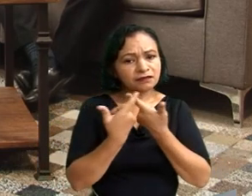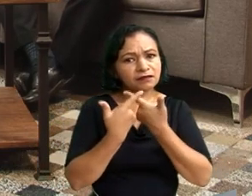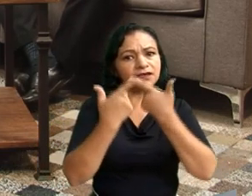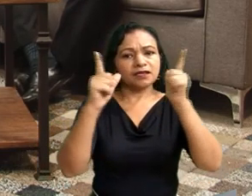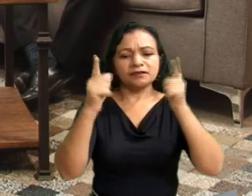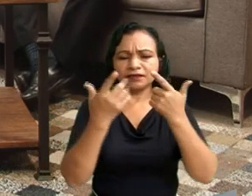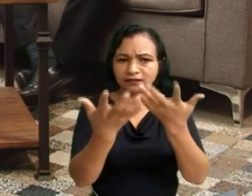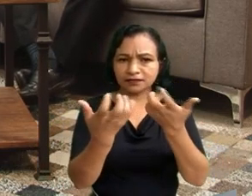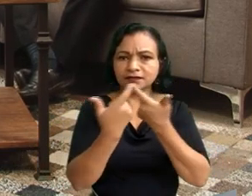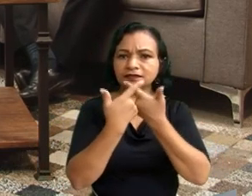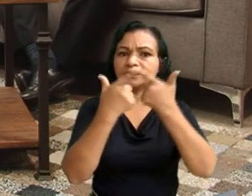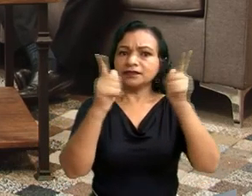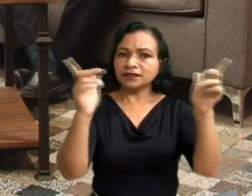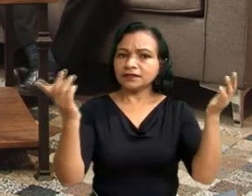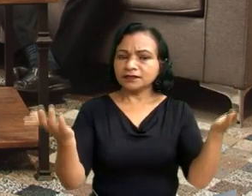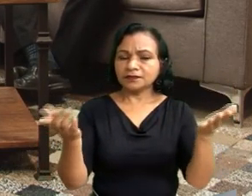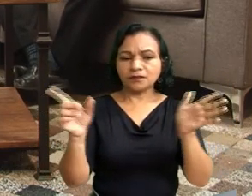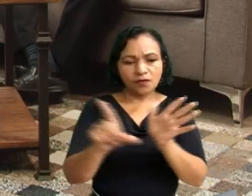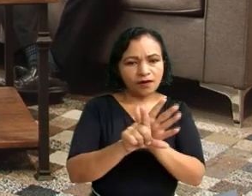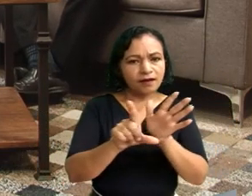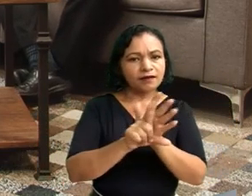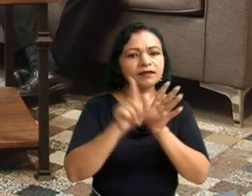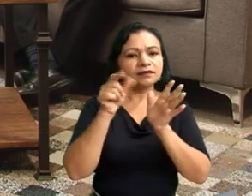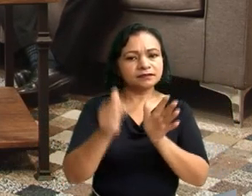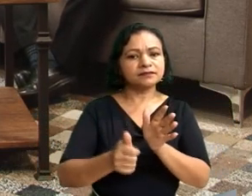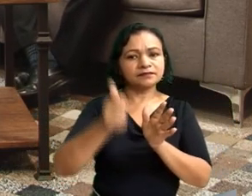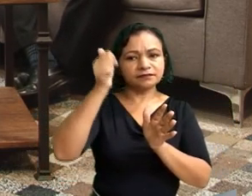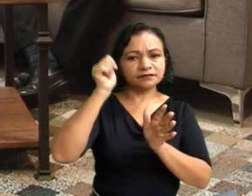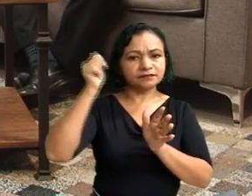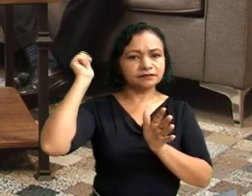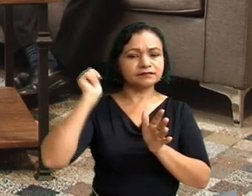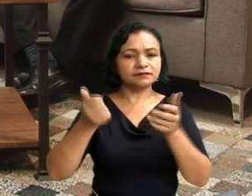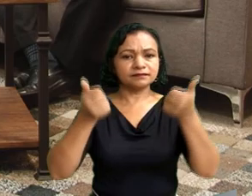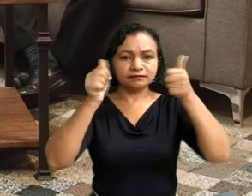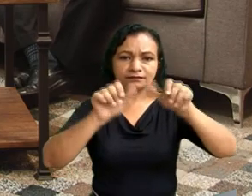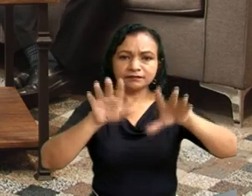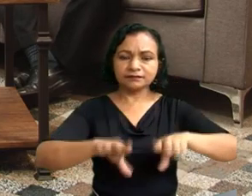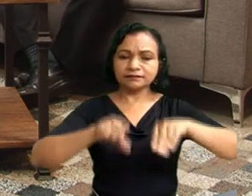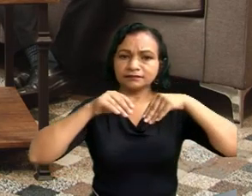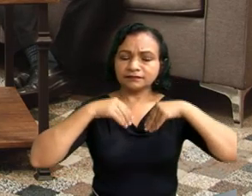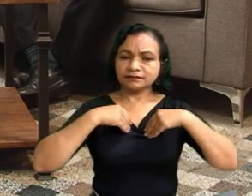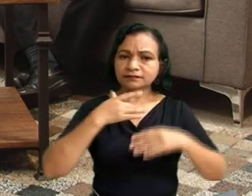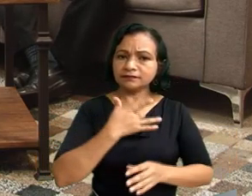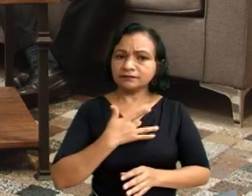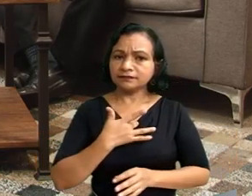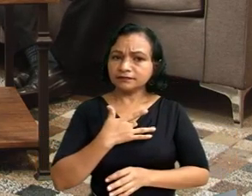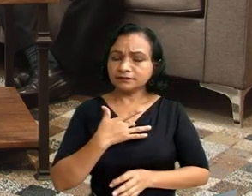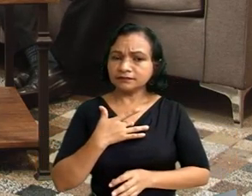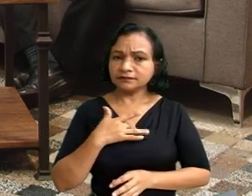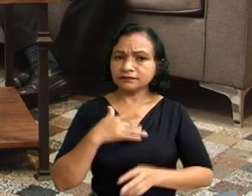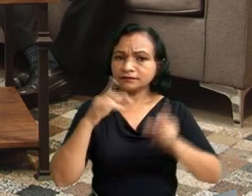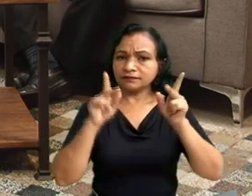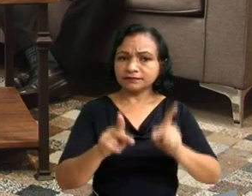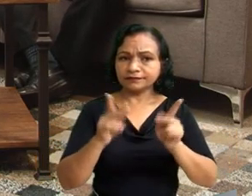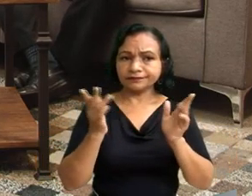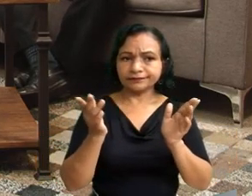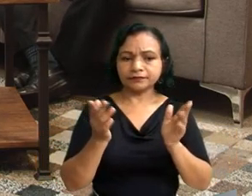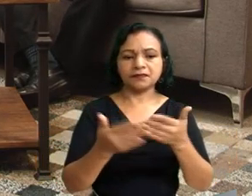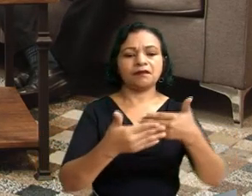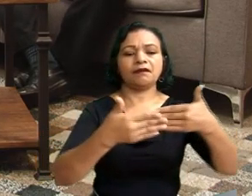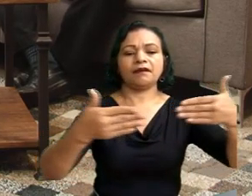saliendo precisamente por la ley de iu y también eso que usted mencionaba no son necesariamente los que estuvieron en la primera